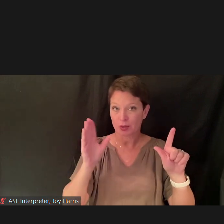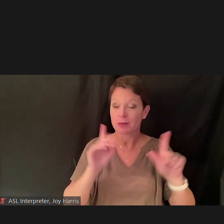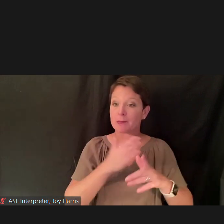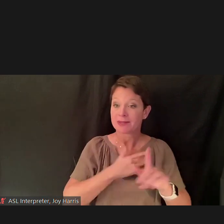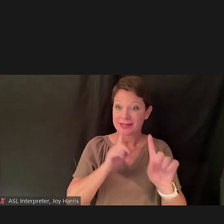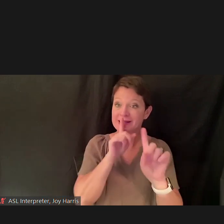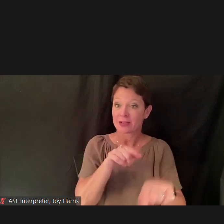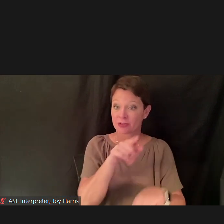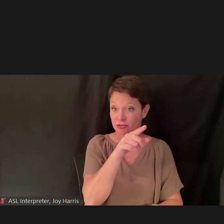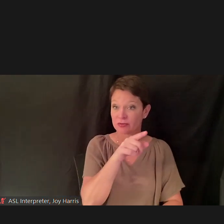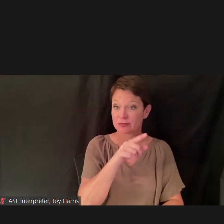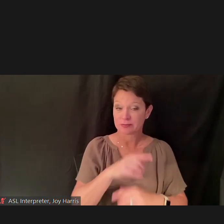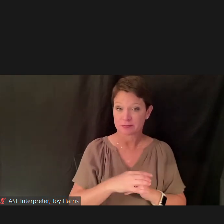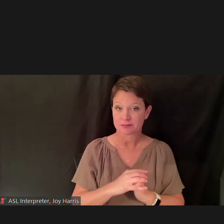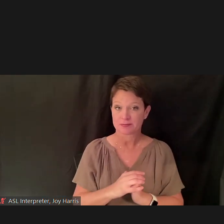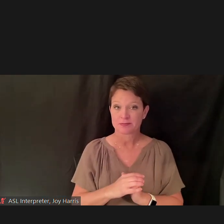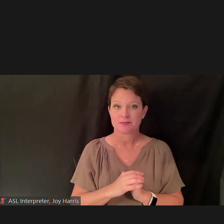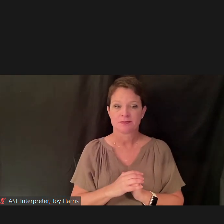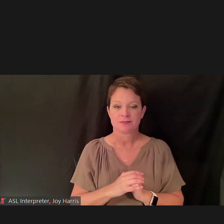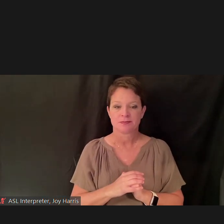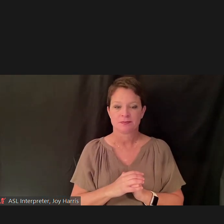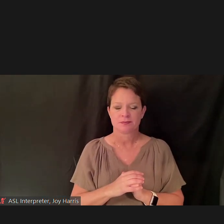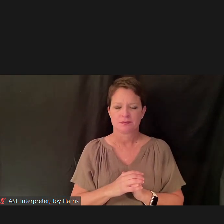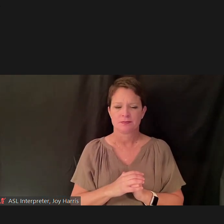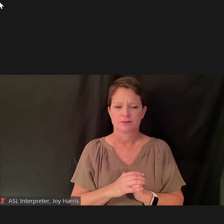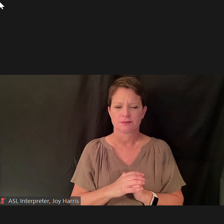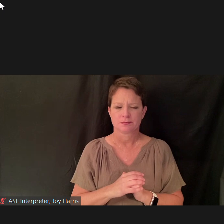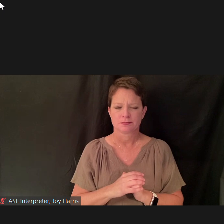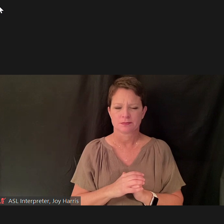La encuesta debe ya mostrarse en su pantalla.